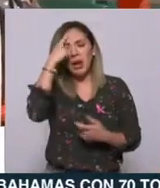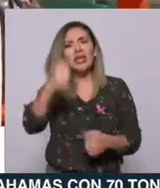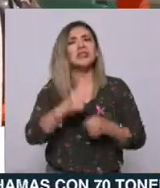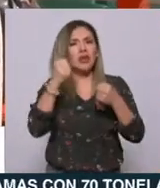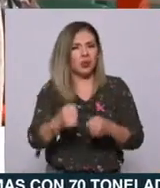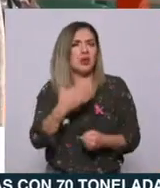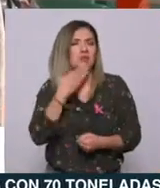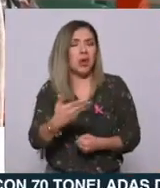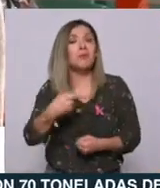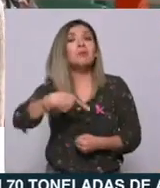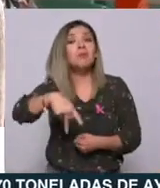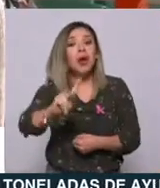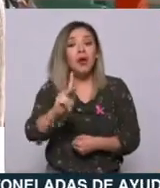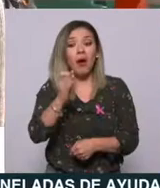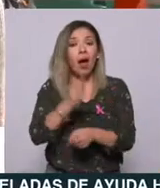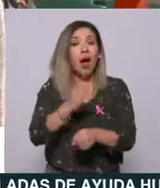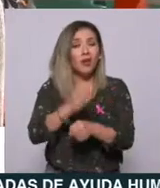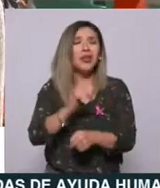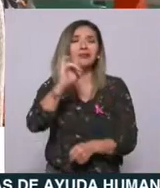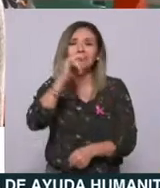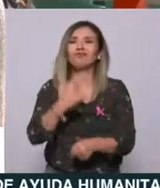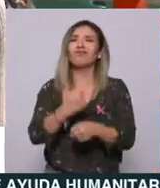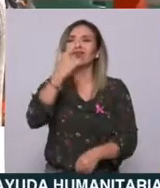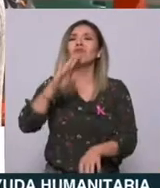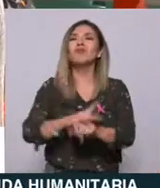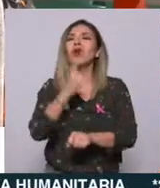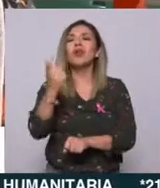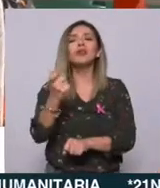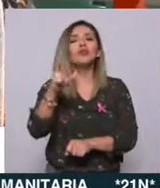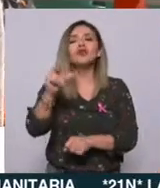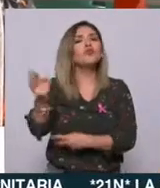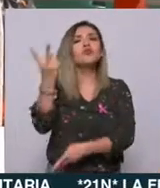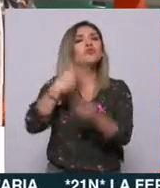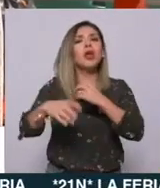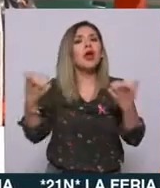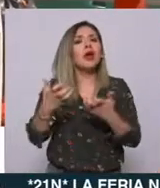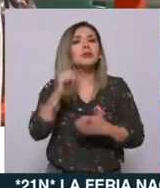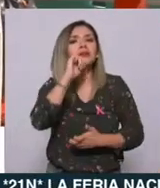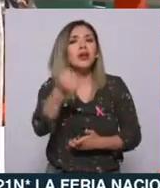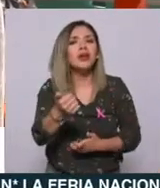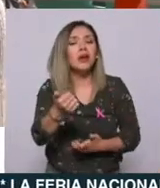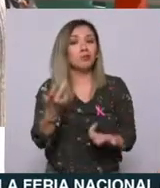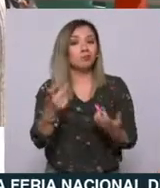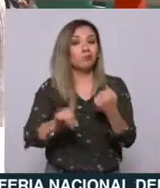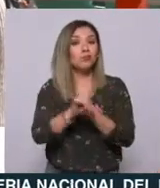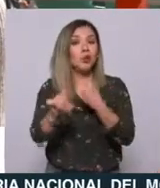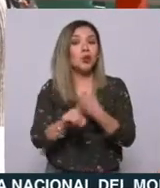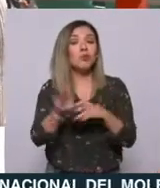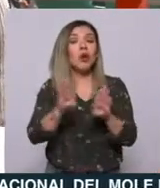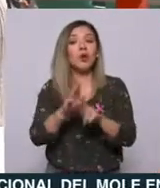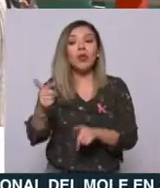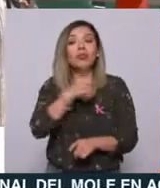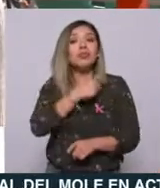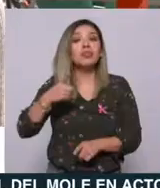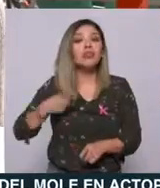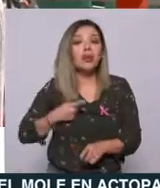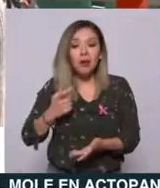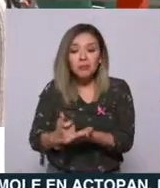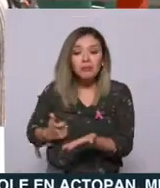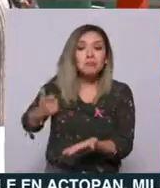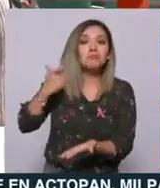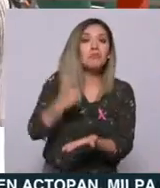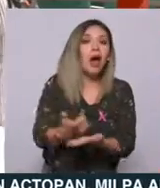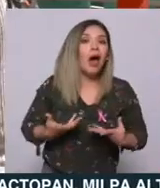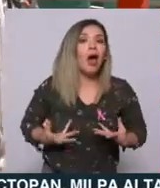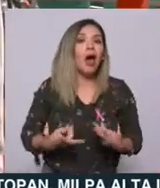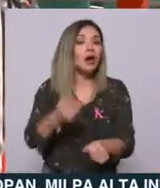seguridad, pero en este caso sí afecta muchísimo porque como ellos no generan nada, el problema es que ellos de su bolsa tienen que gastar